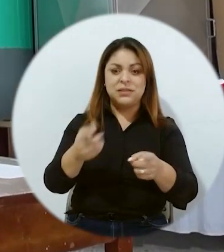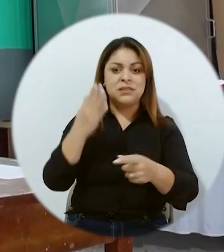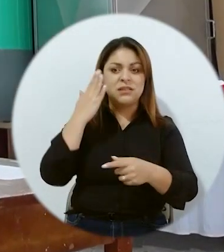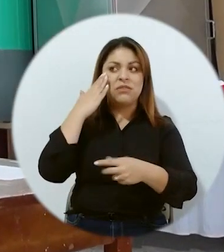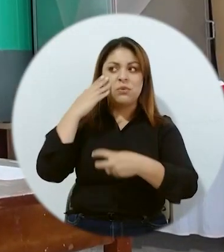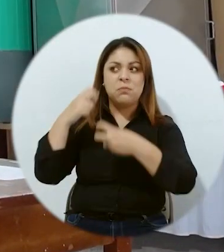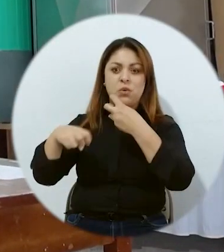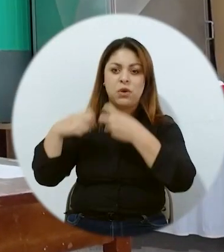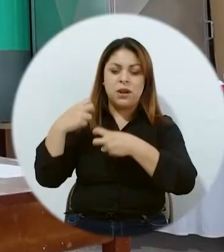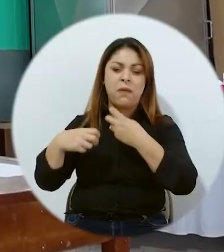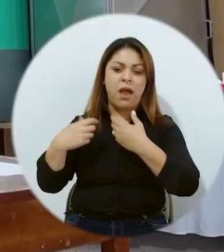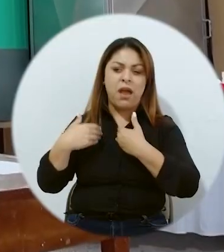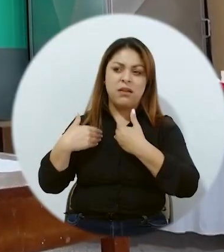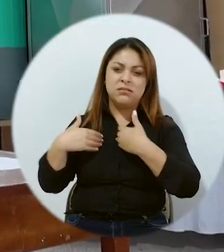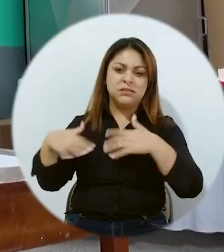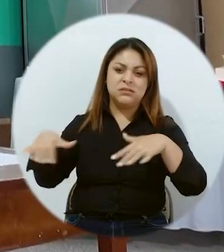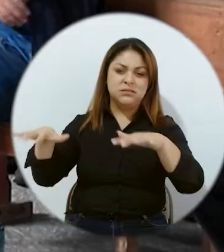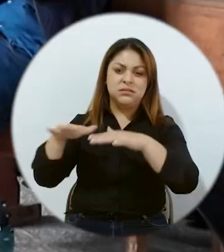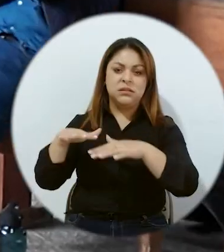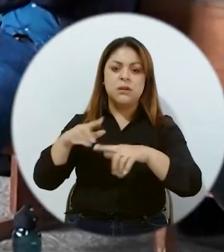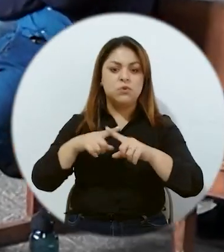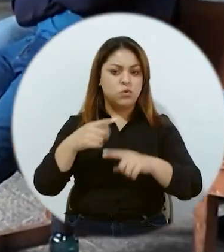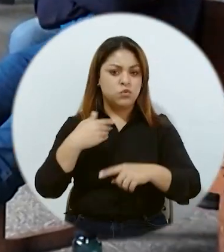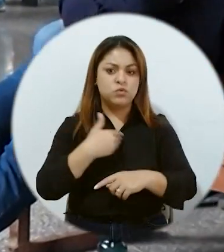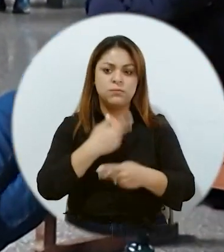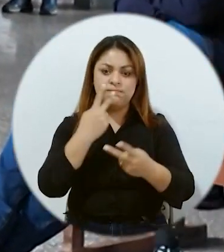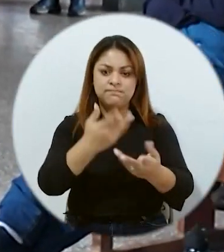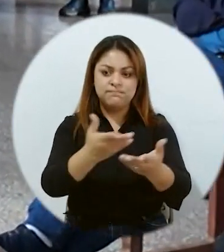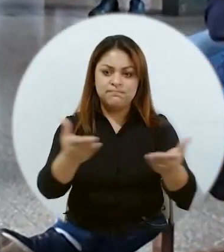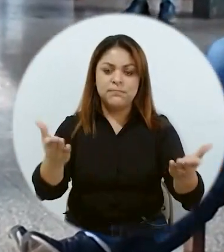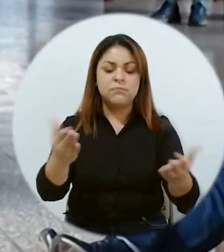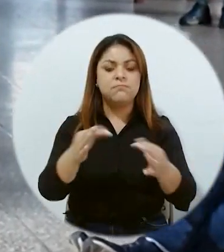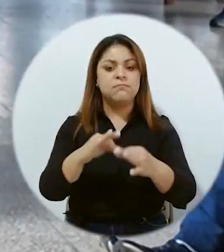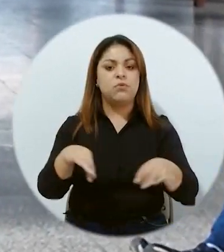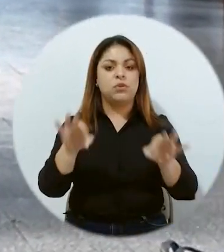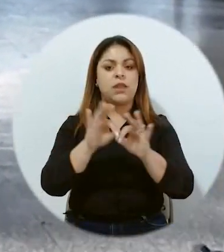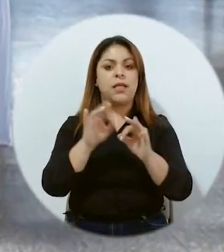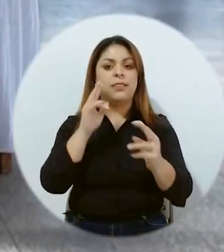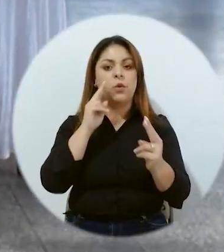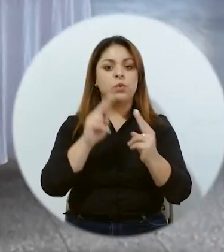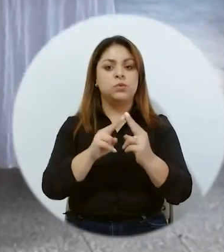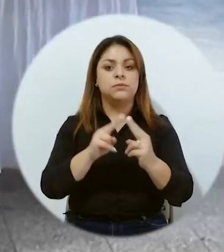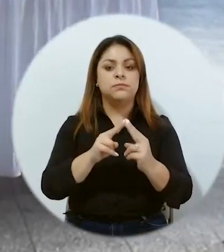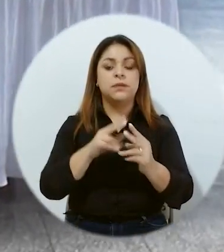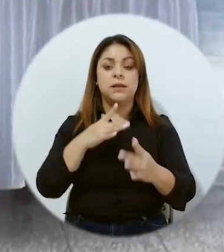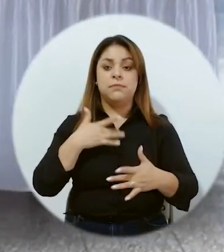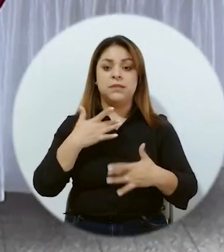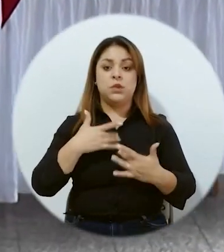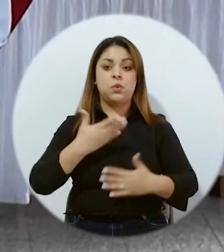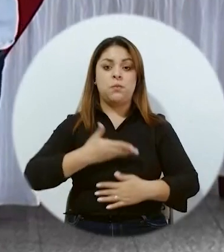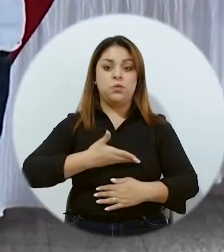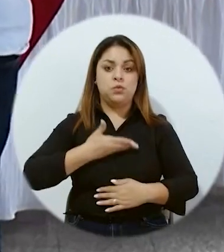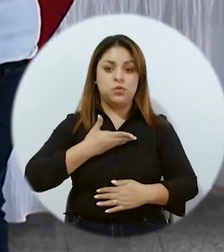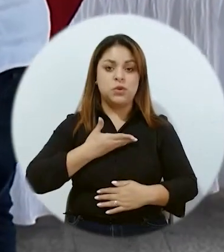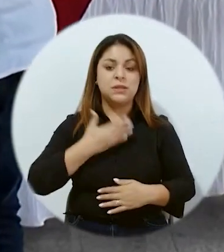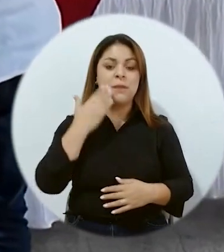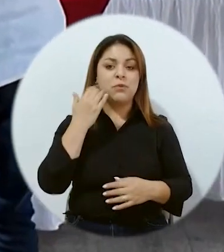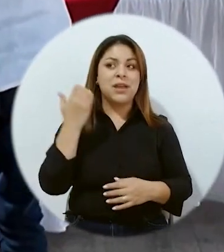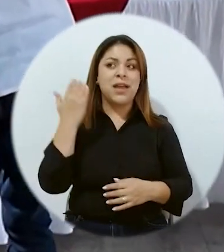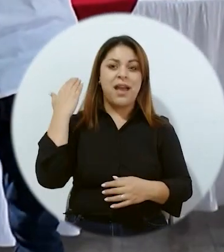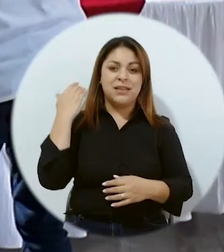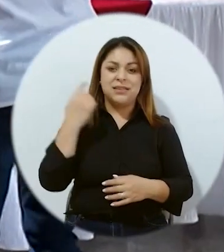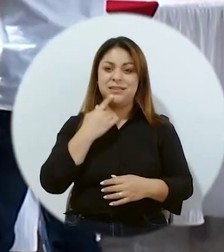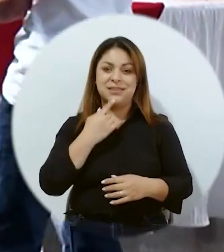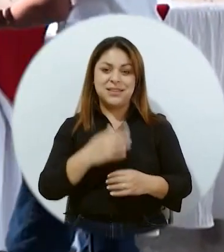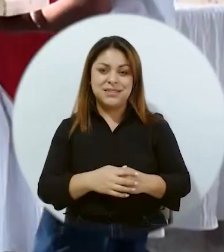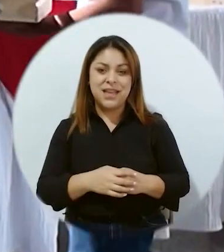problemática que ustedes tienen de primera mano para nosotros es muy importante conocerlas. Me siento muy orgullosa porque antes también se